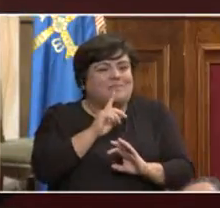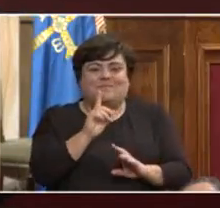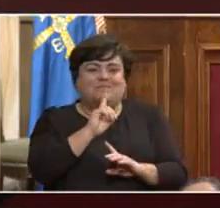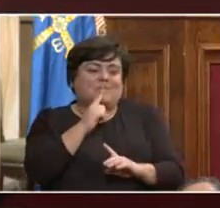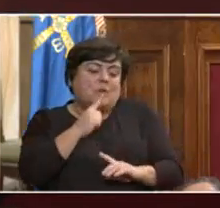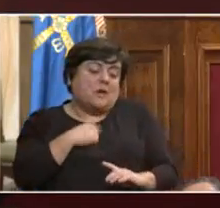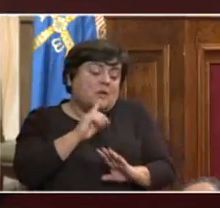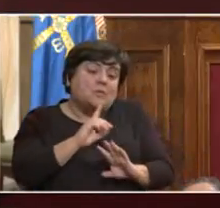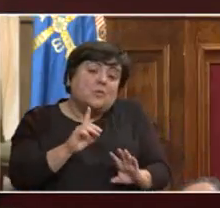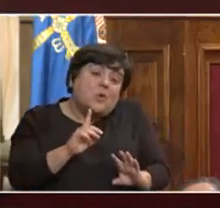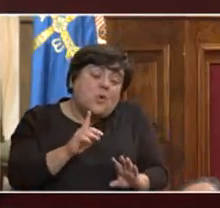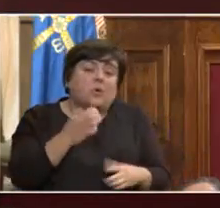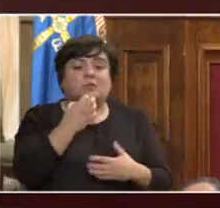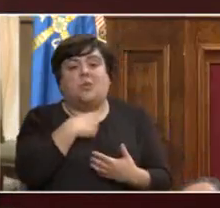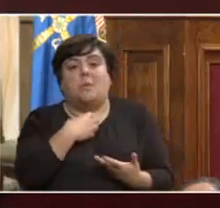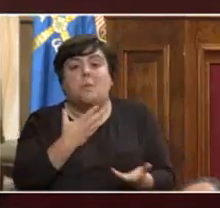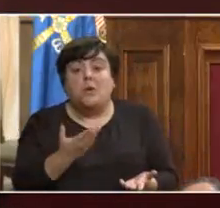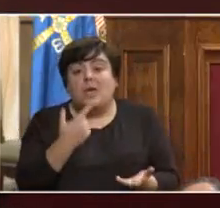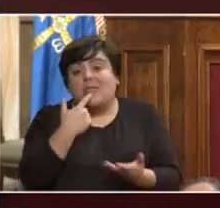eso no conviene decirlo, porque es...